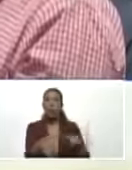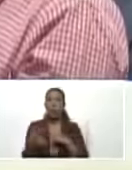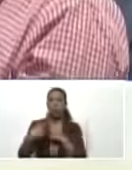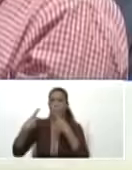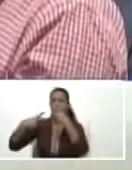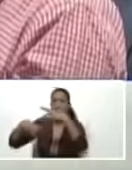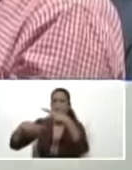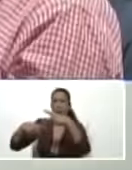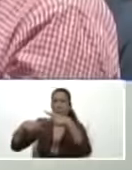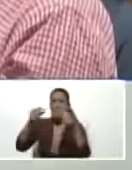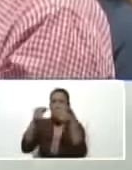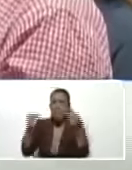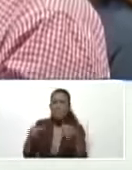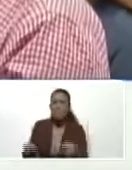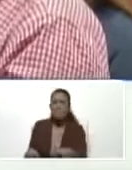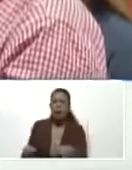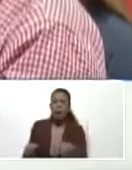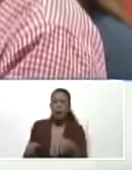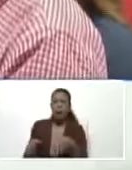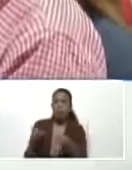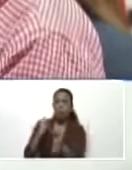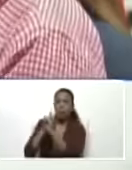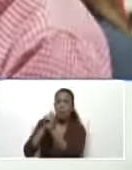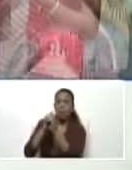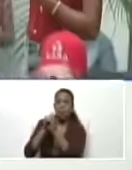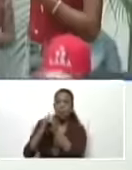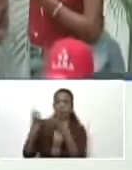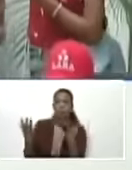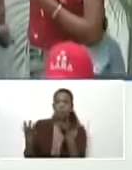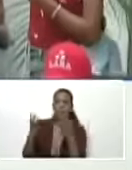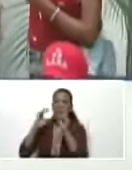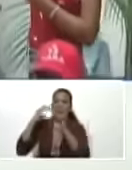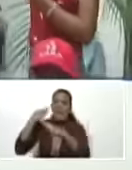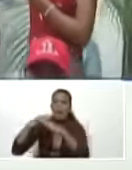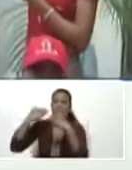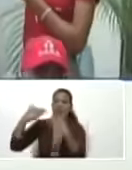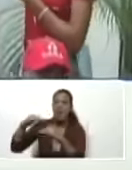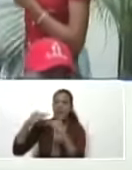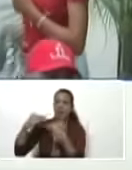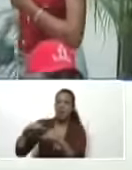algoritmo para que mis redes sean limitadas.